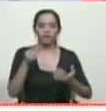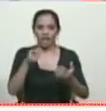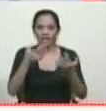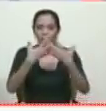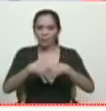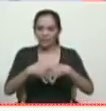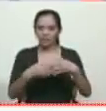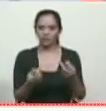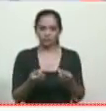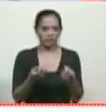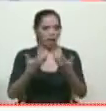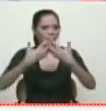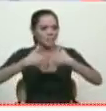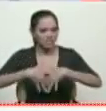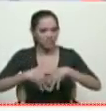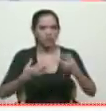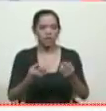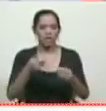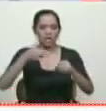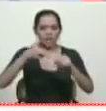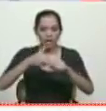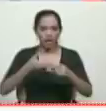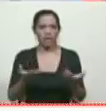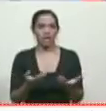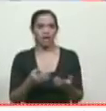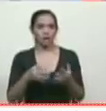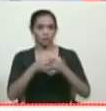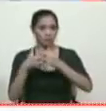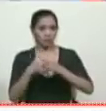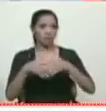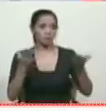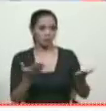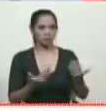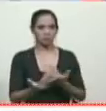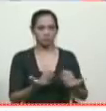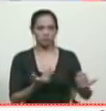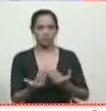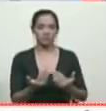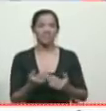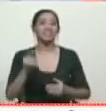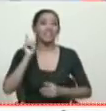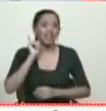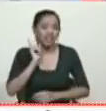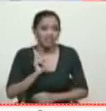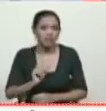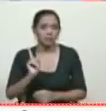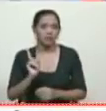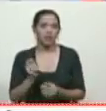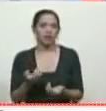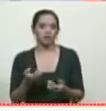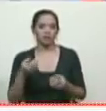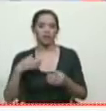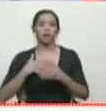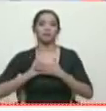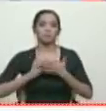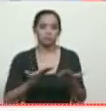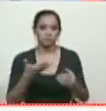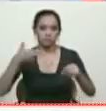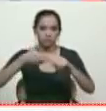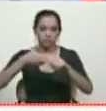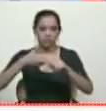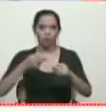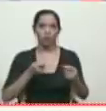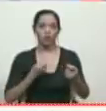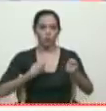suministra gasolina al pueblo norteamericano, por cierto, que también ha, además de ser el suministro comercial